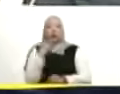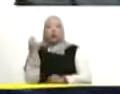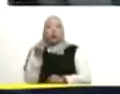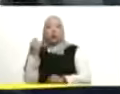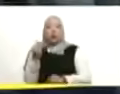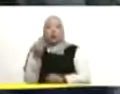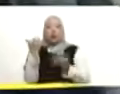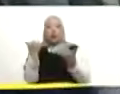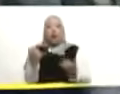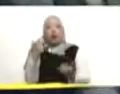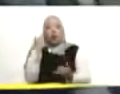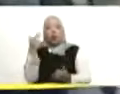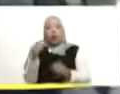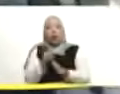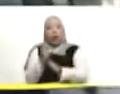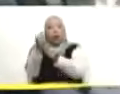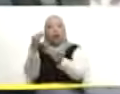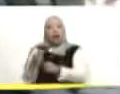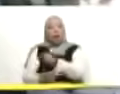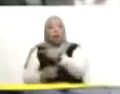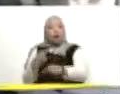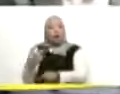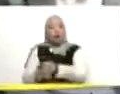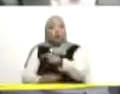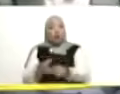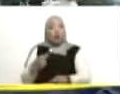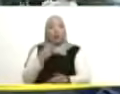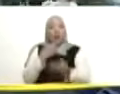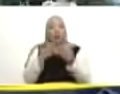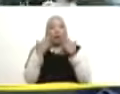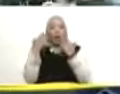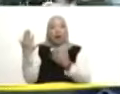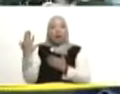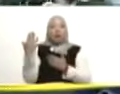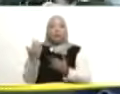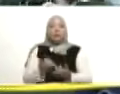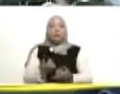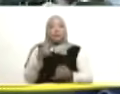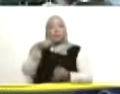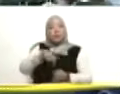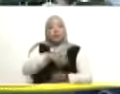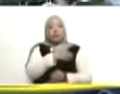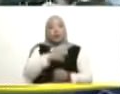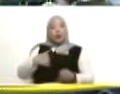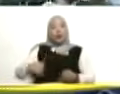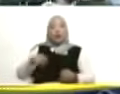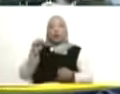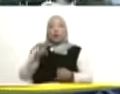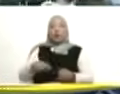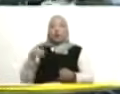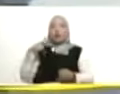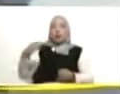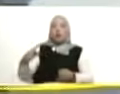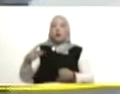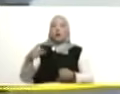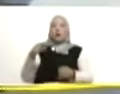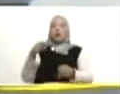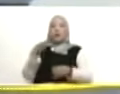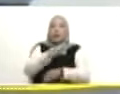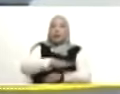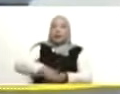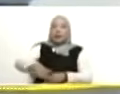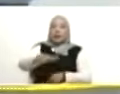de monja y lideresa revolucionaria, Grecia. No, presidente, ¿qué decir? Nos vemos en las